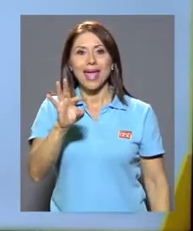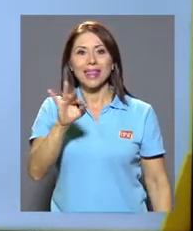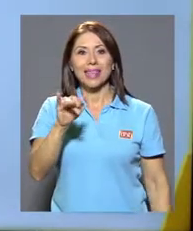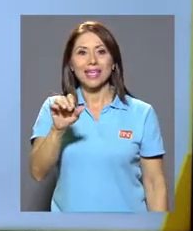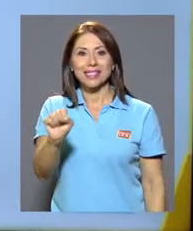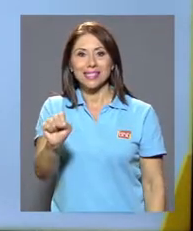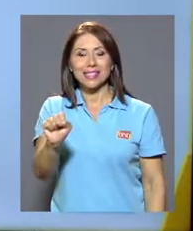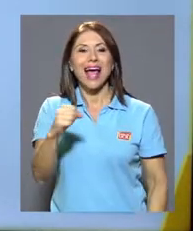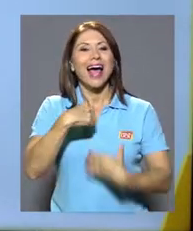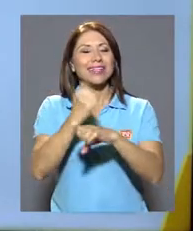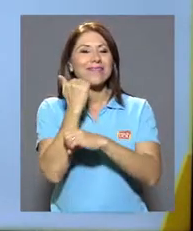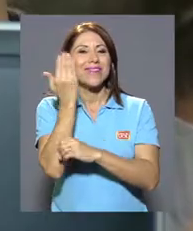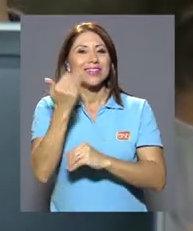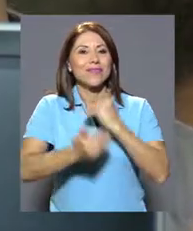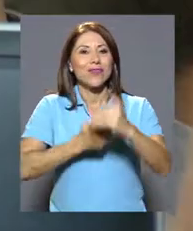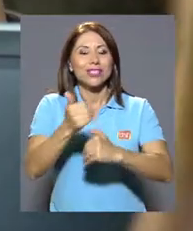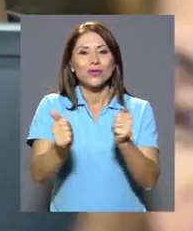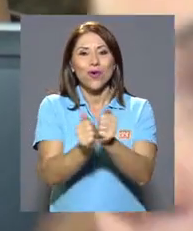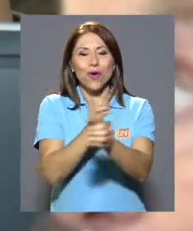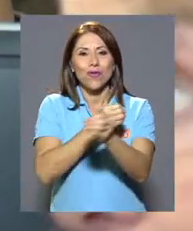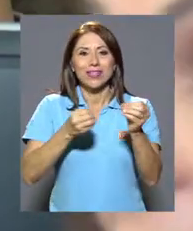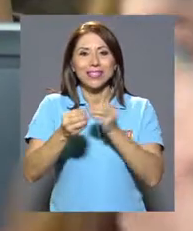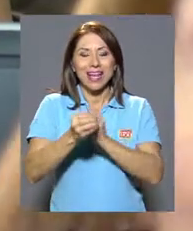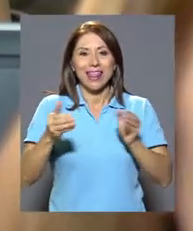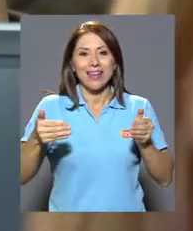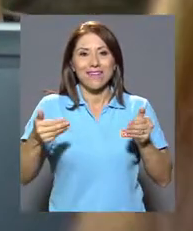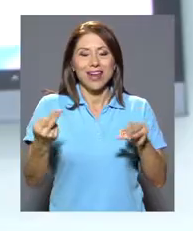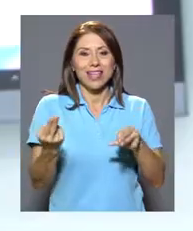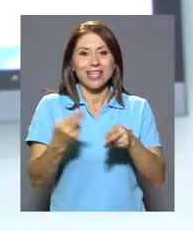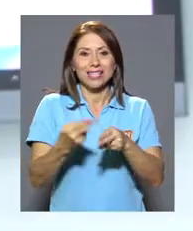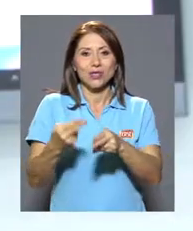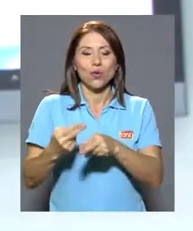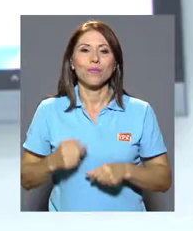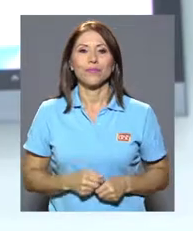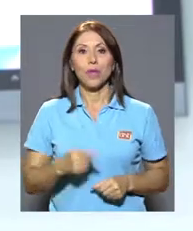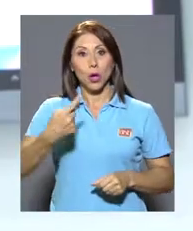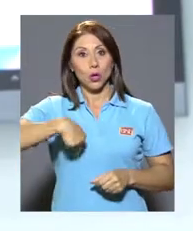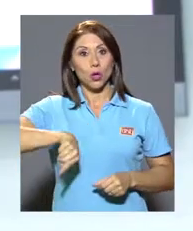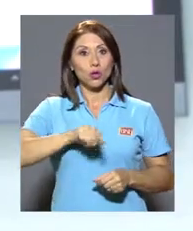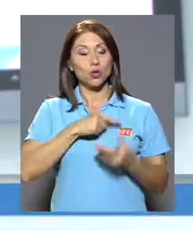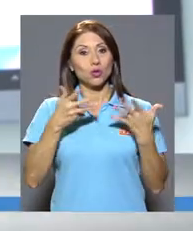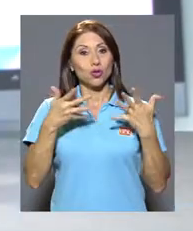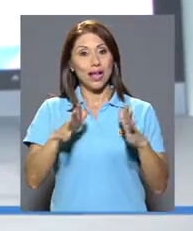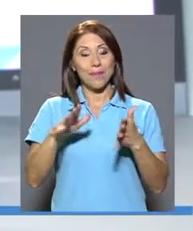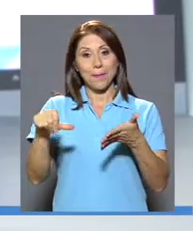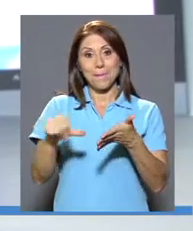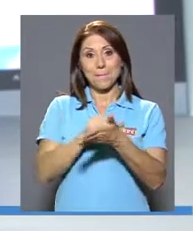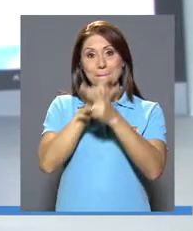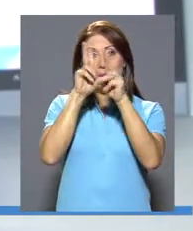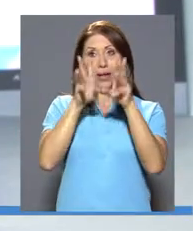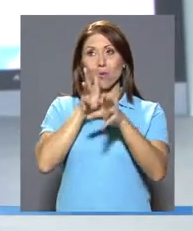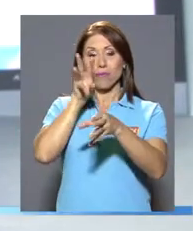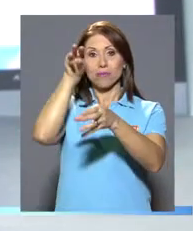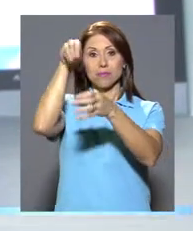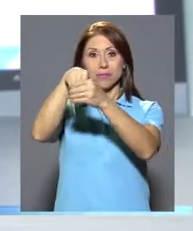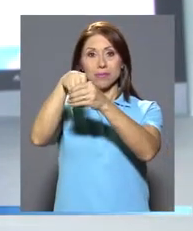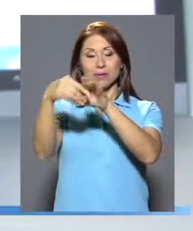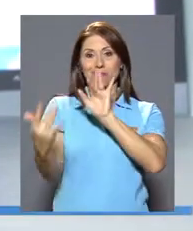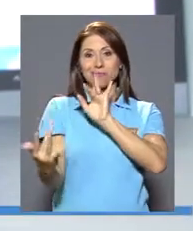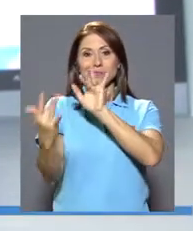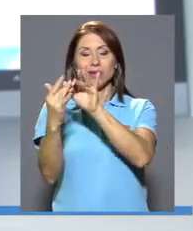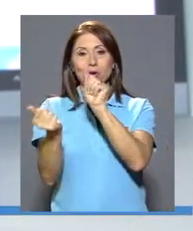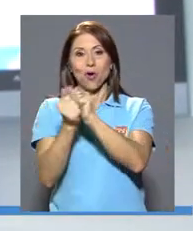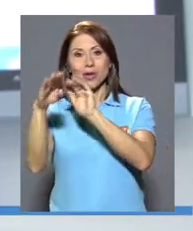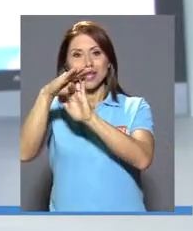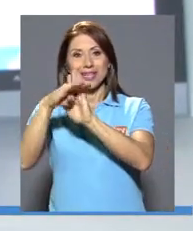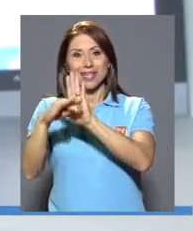proceso con la Oficina de Registro. Hemos logrado integrar la plataforma con las listas de registro, con el sistema